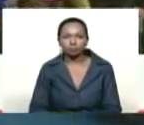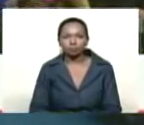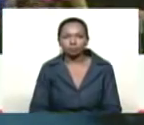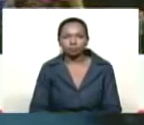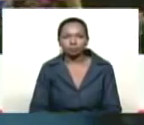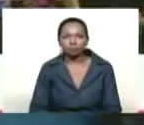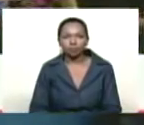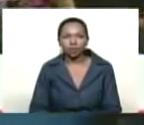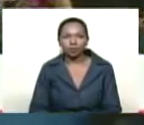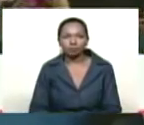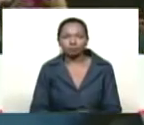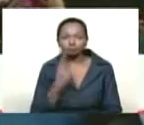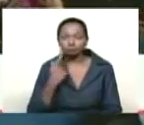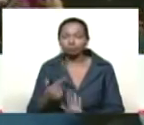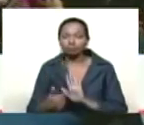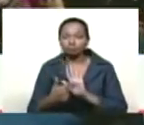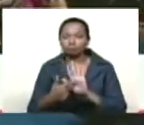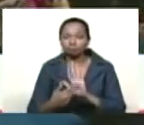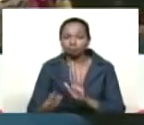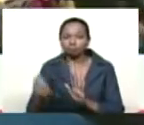Aquí me proponen,